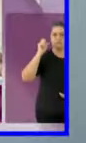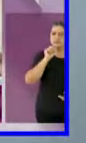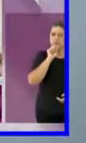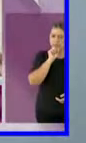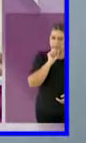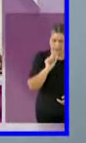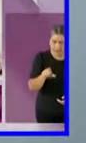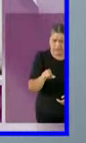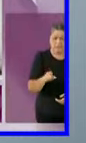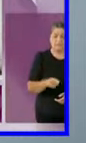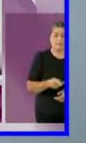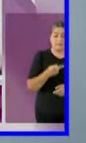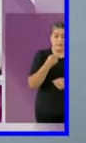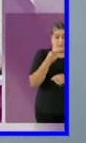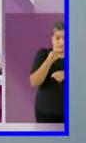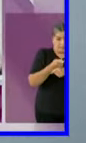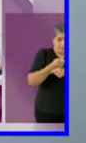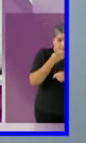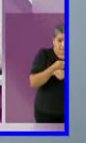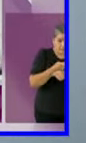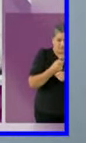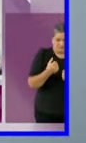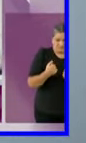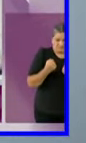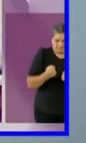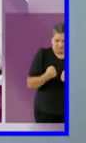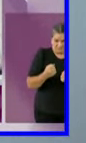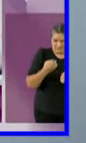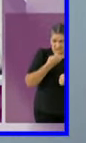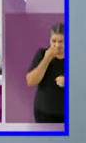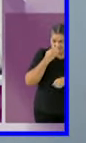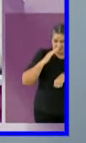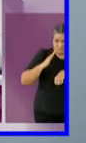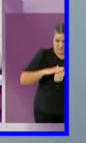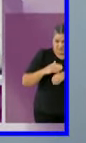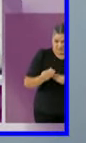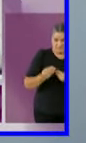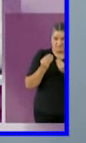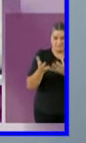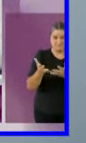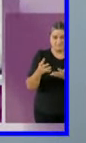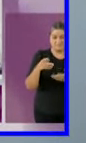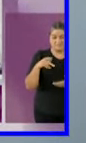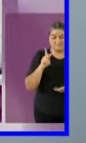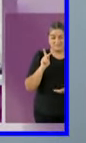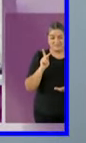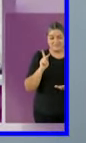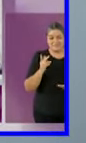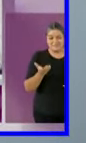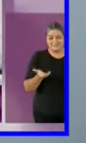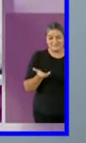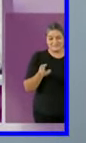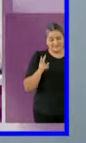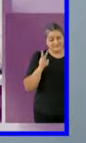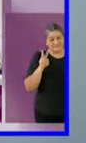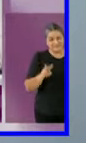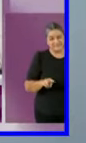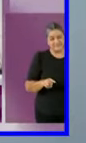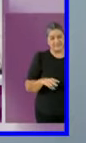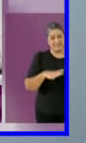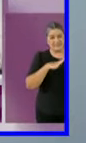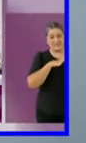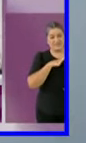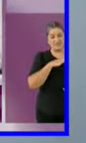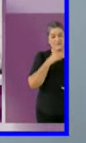pues aseguró que no se le dio tiempo suficiente para poner sobre la mesa las propuestas en materia de salud y educación. Previamente, los